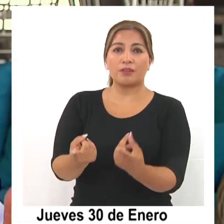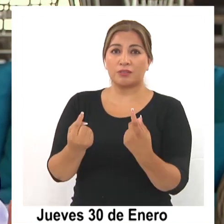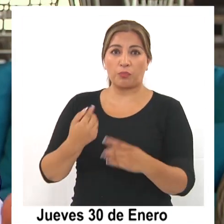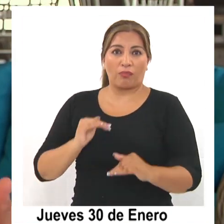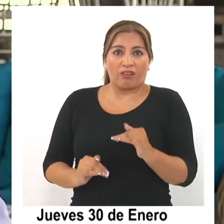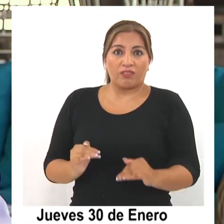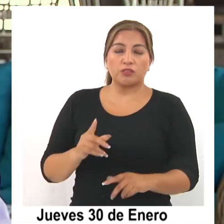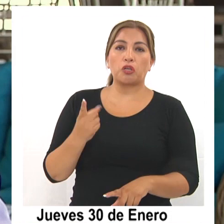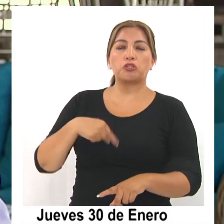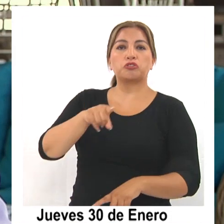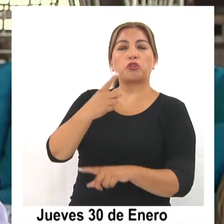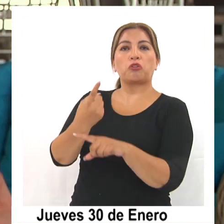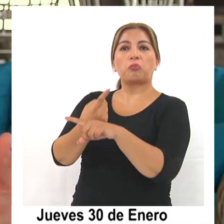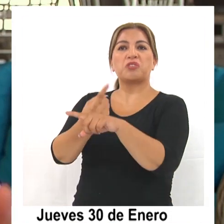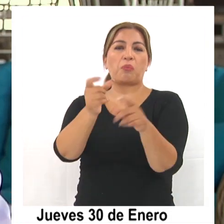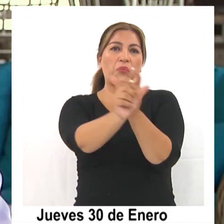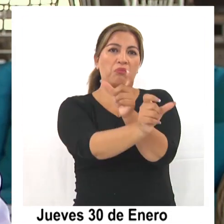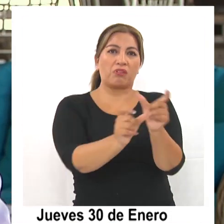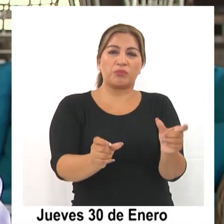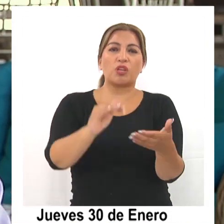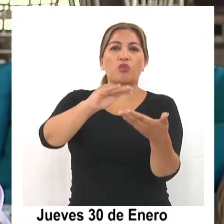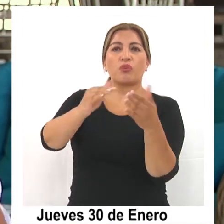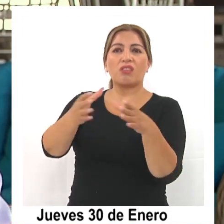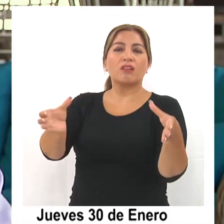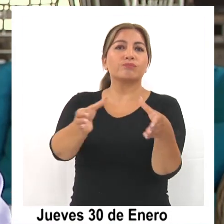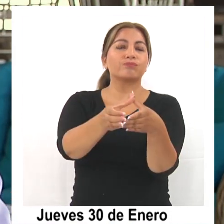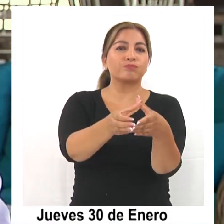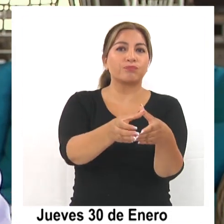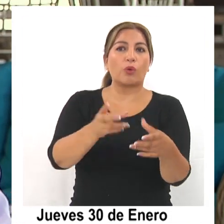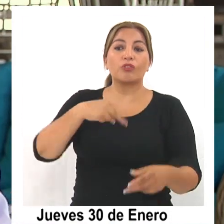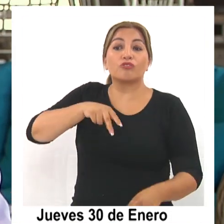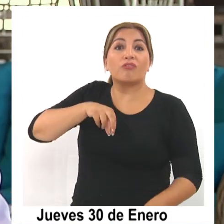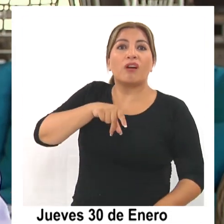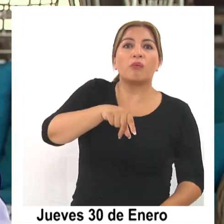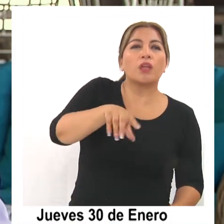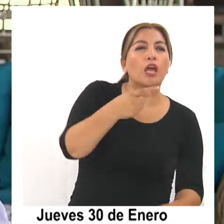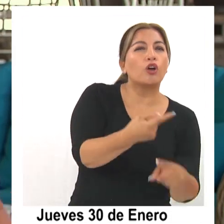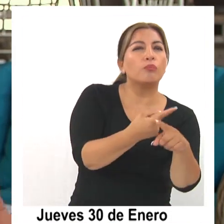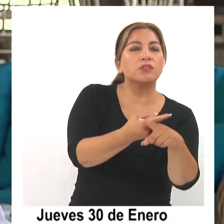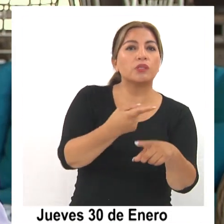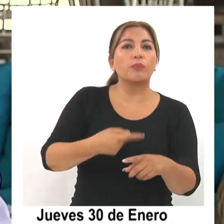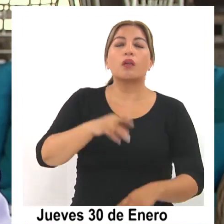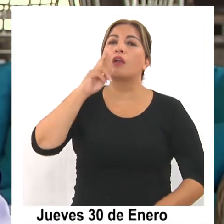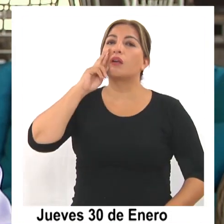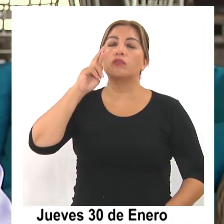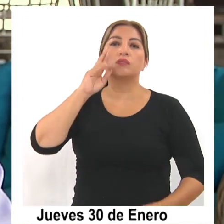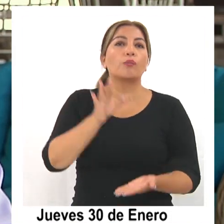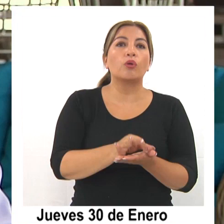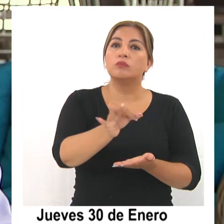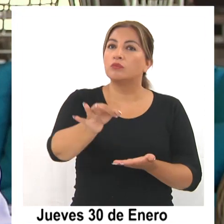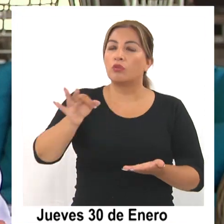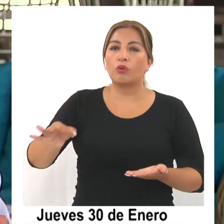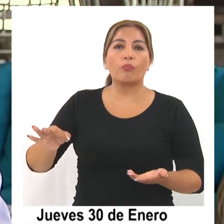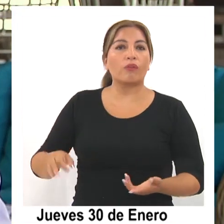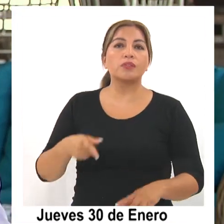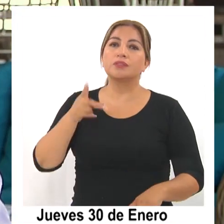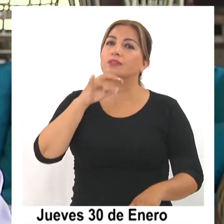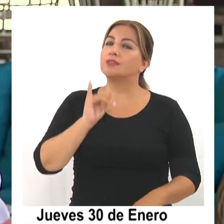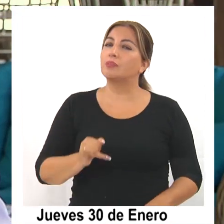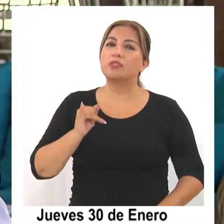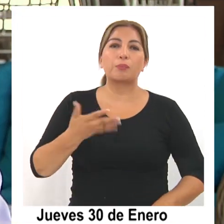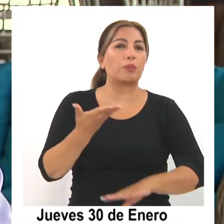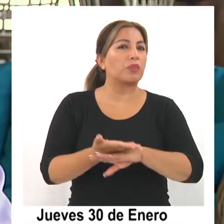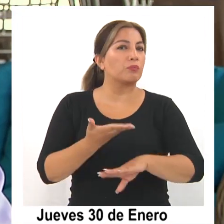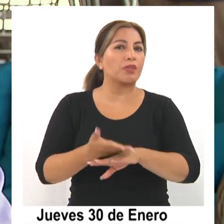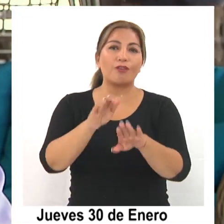veces conversa con personas con comunidades la visita de terreno y el reconocimiento es una solicitud